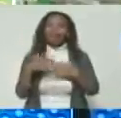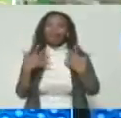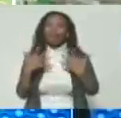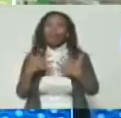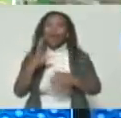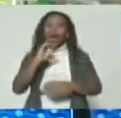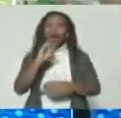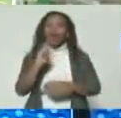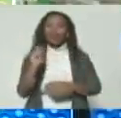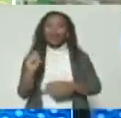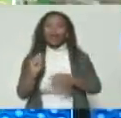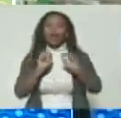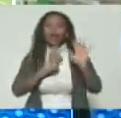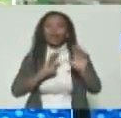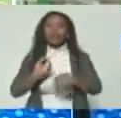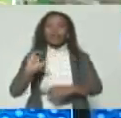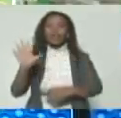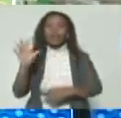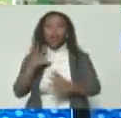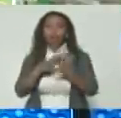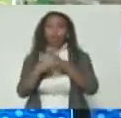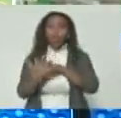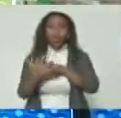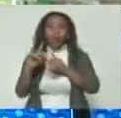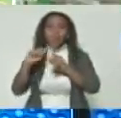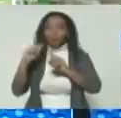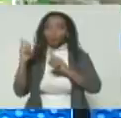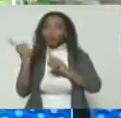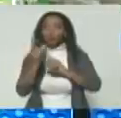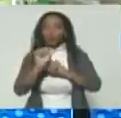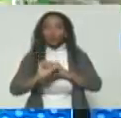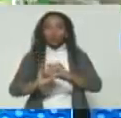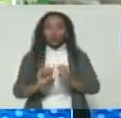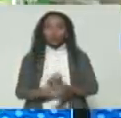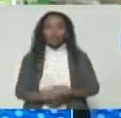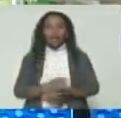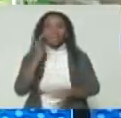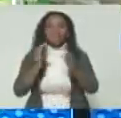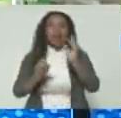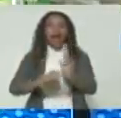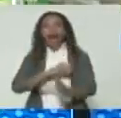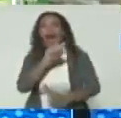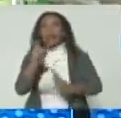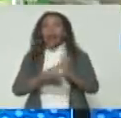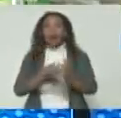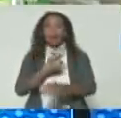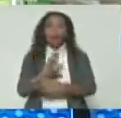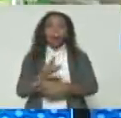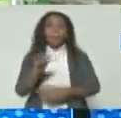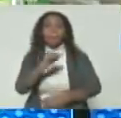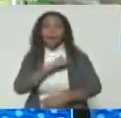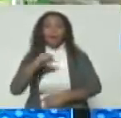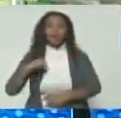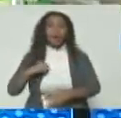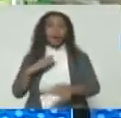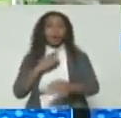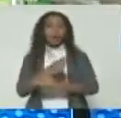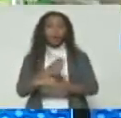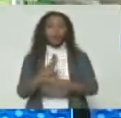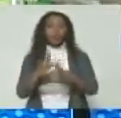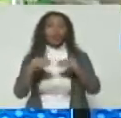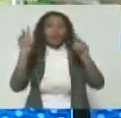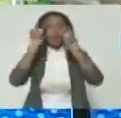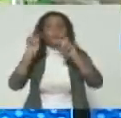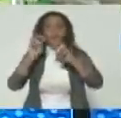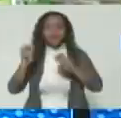Cota 905 y los barrios circundantes del sur. La Fiscalía General de la República personalmente ha dirigido todas las